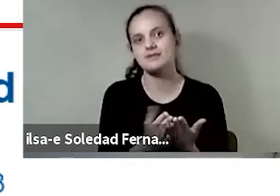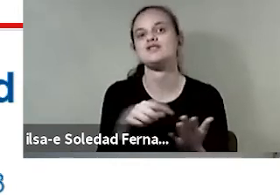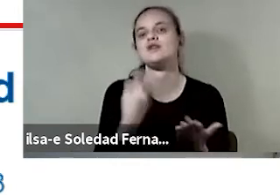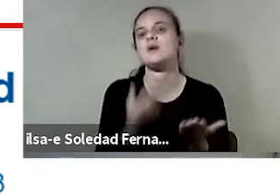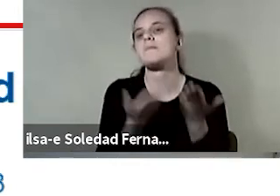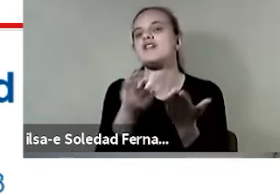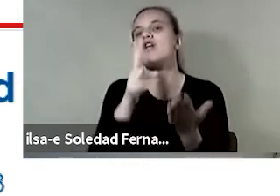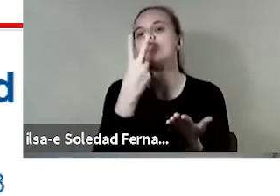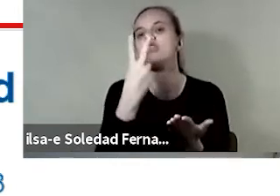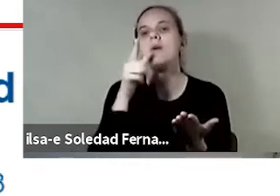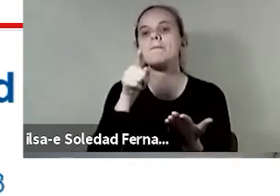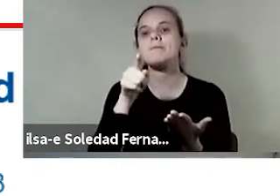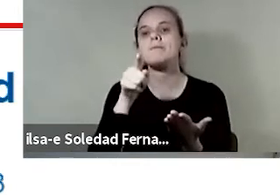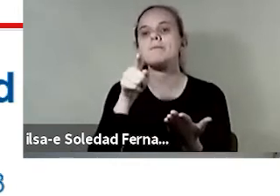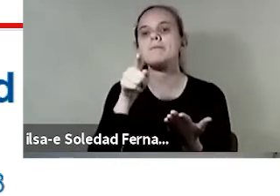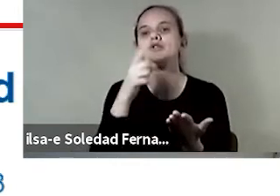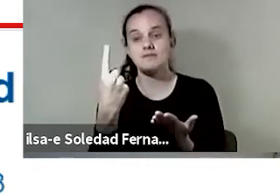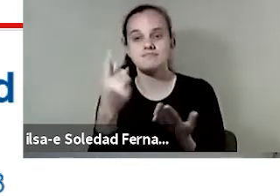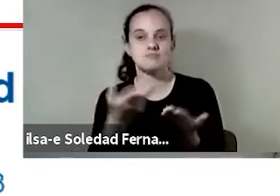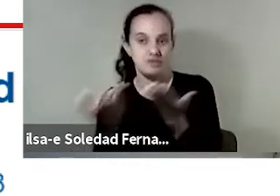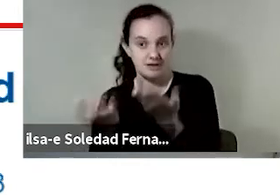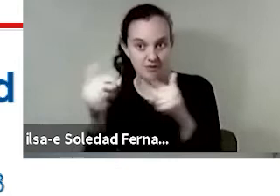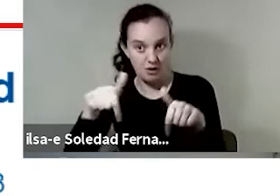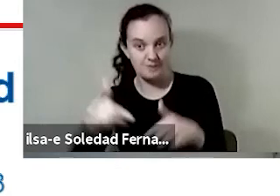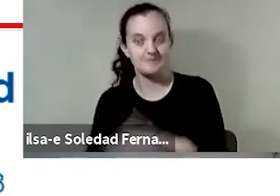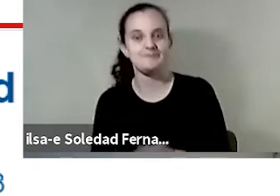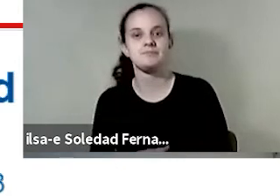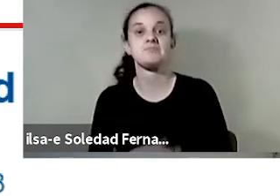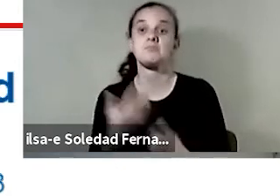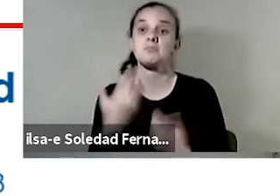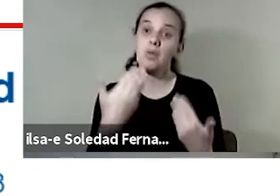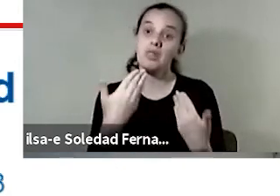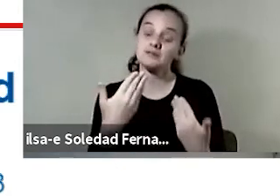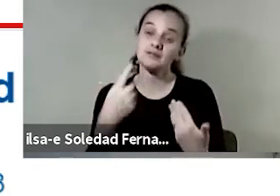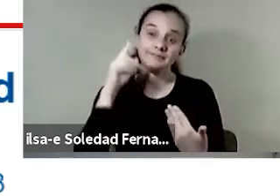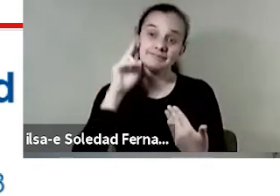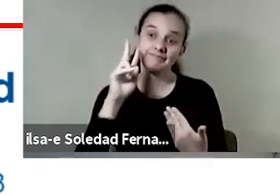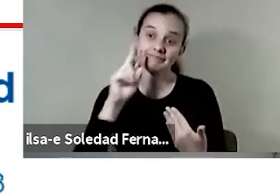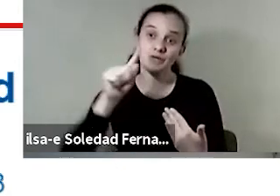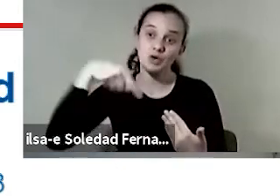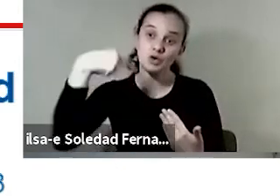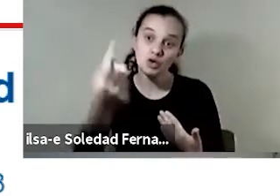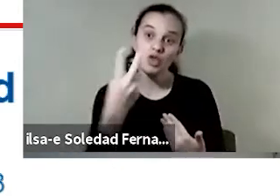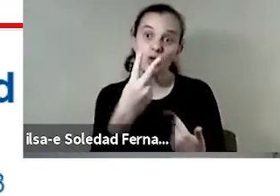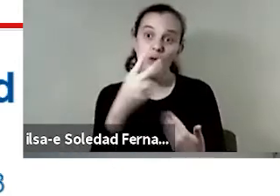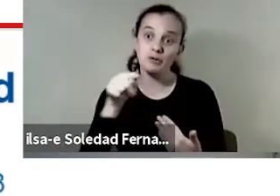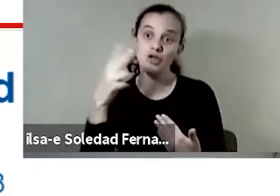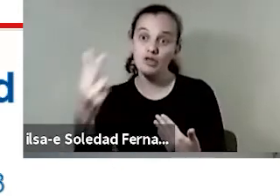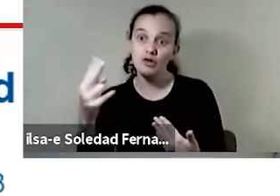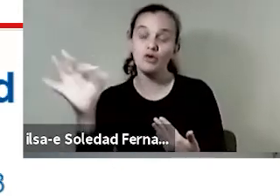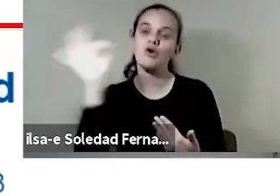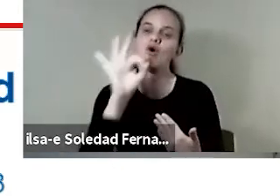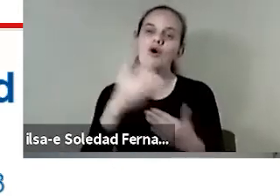del documento, ¿sí? Es decir, en este caso le estamos mostrando la 2.1, ¿sí?, las WCAG 2.1,